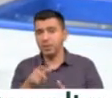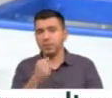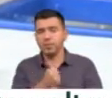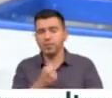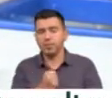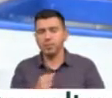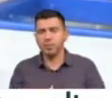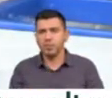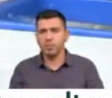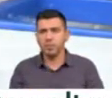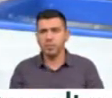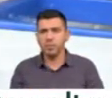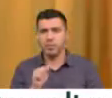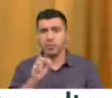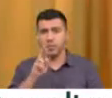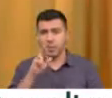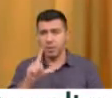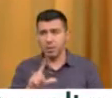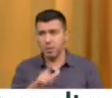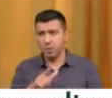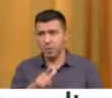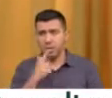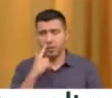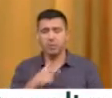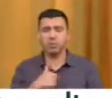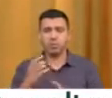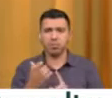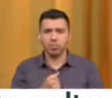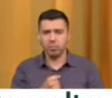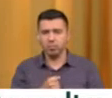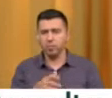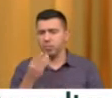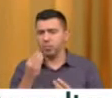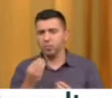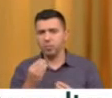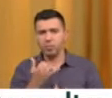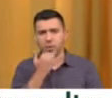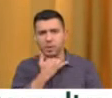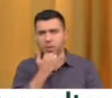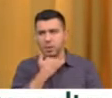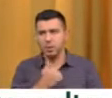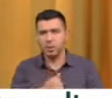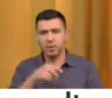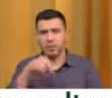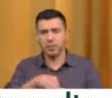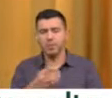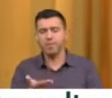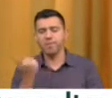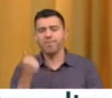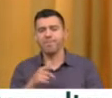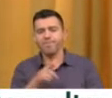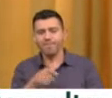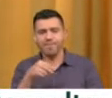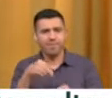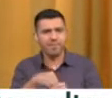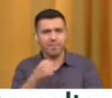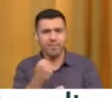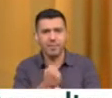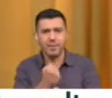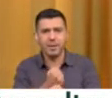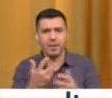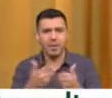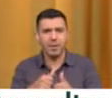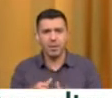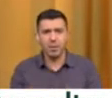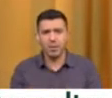los riesgos laborales. Hemos identificado falencias relacionadas con muchos accidentes laborales. Obviamente, como le mencioné,